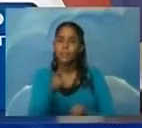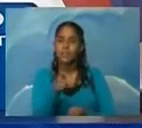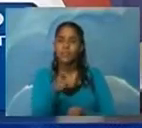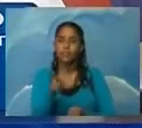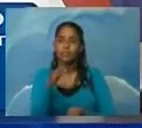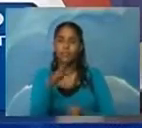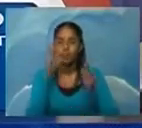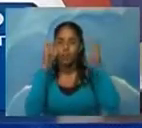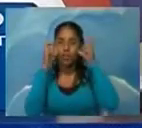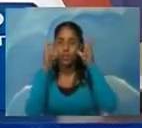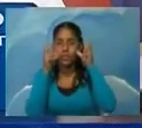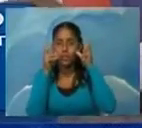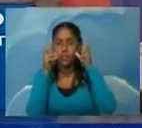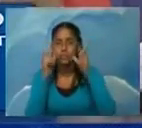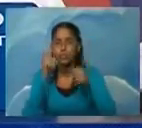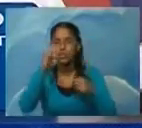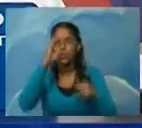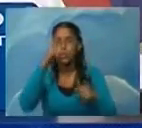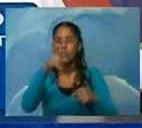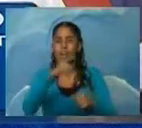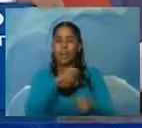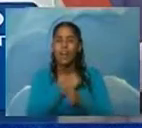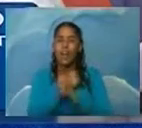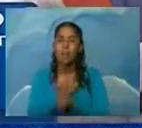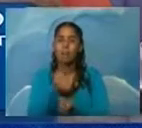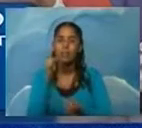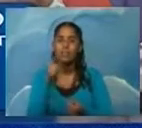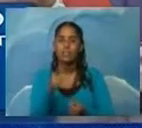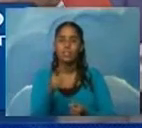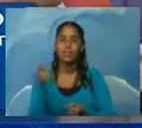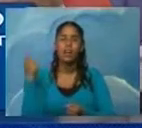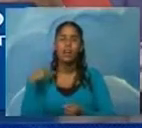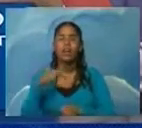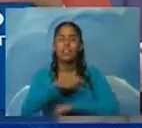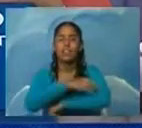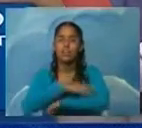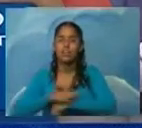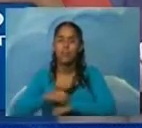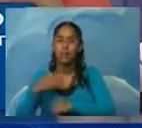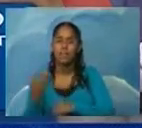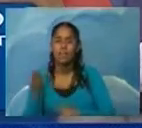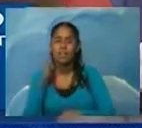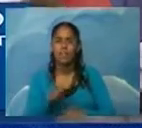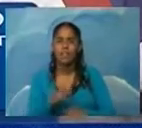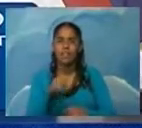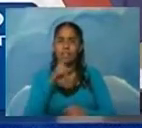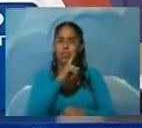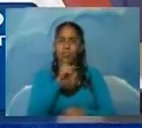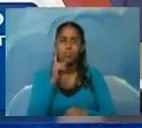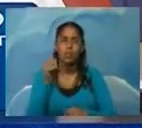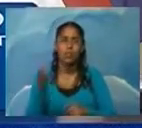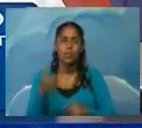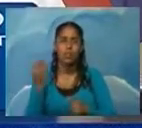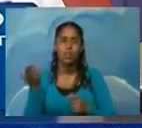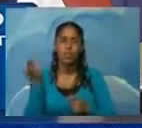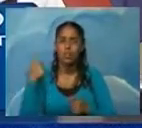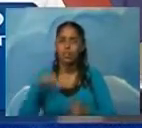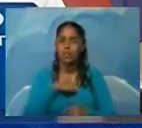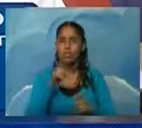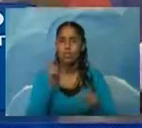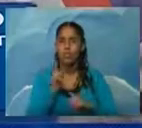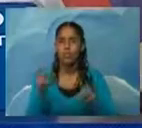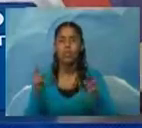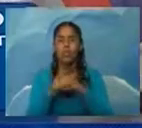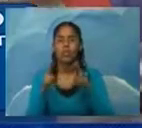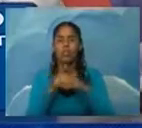está oyendo? Dios lo ama a usted. Hay animales que están nombrados aquí que nosotros no los conocemos.